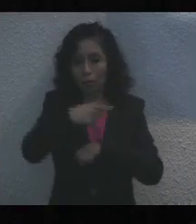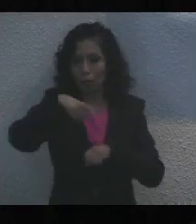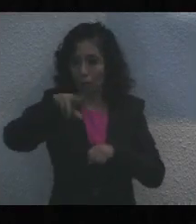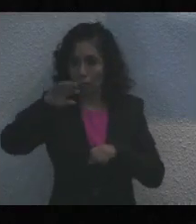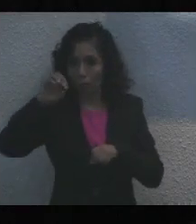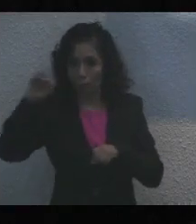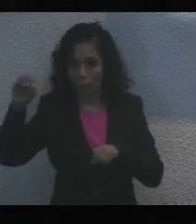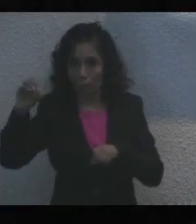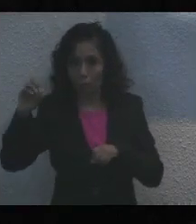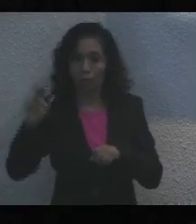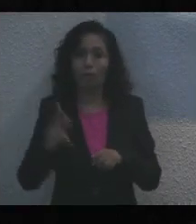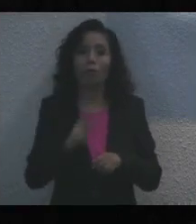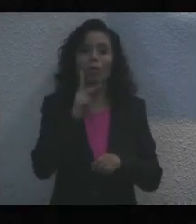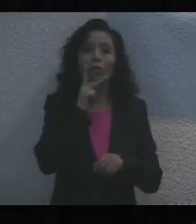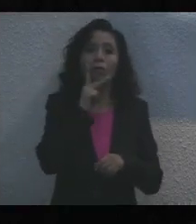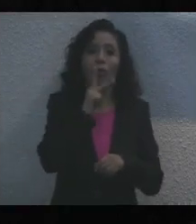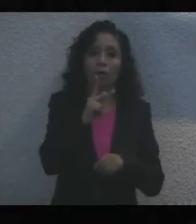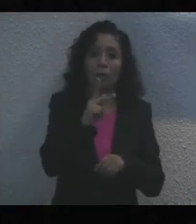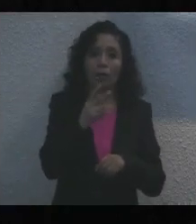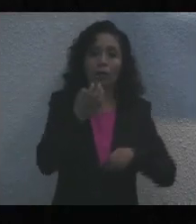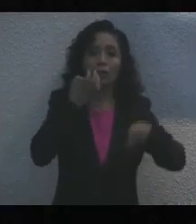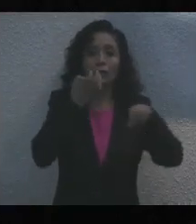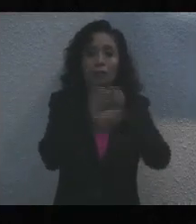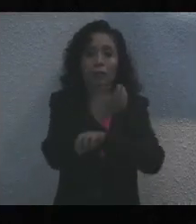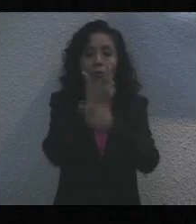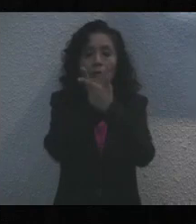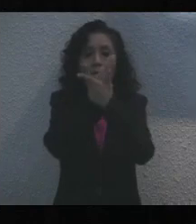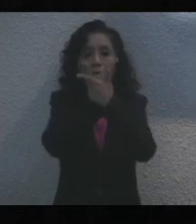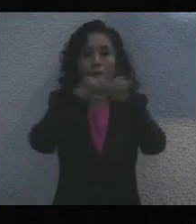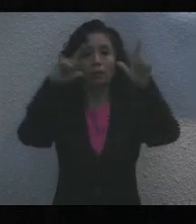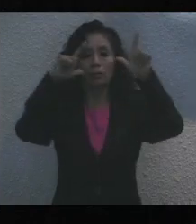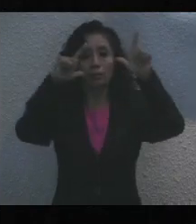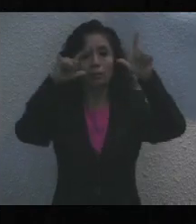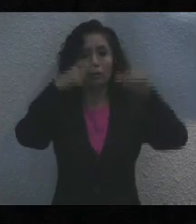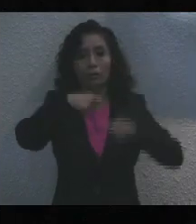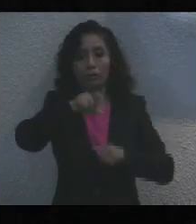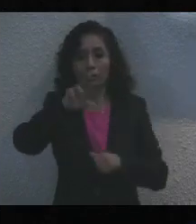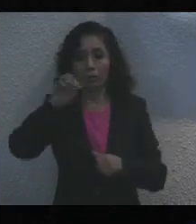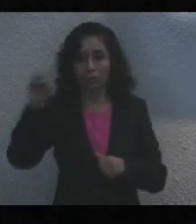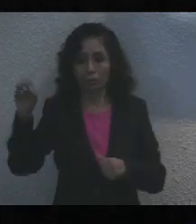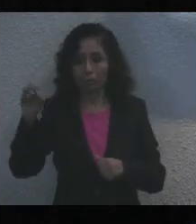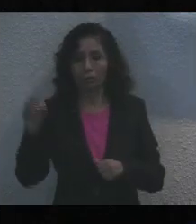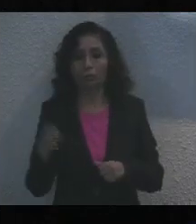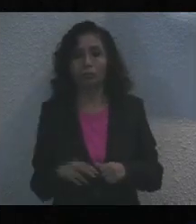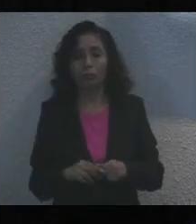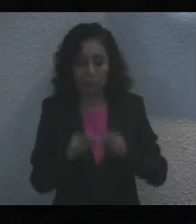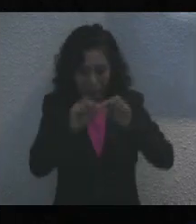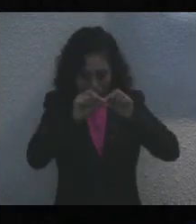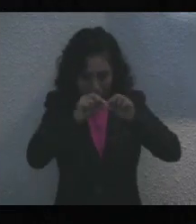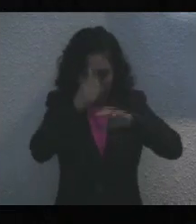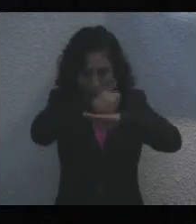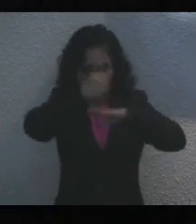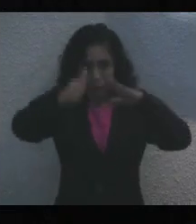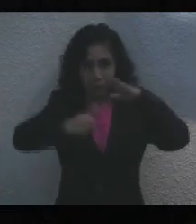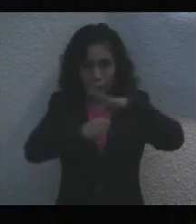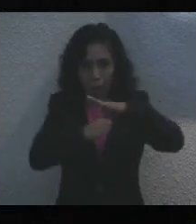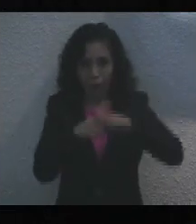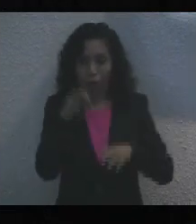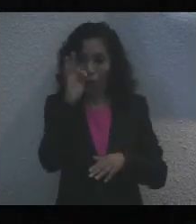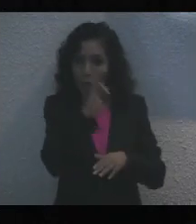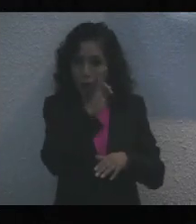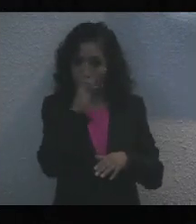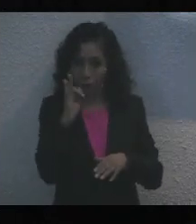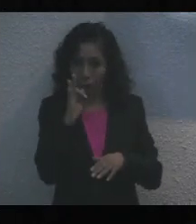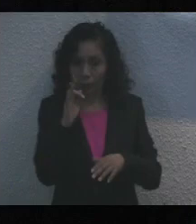superior las palabras Estado Libre y Soberano de Quintana Roo. Y en la parte inferior, la fecha de la